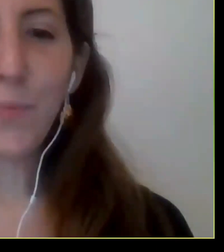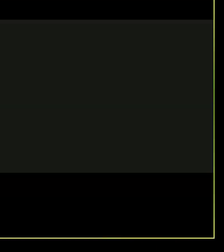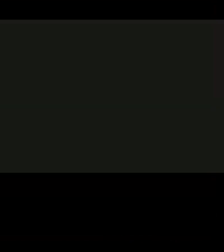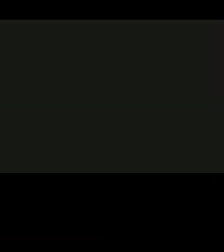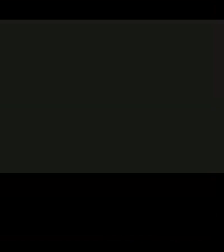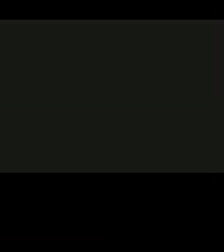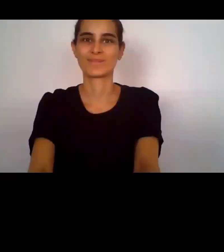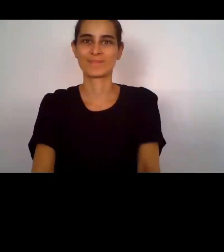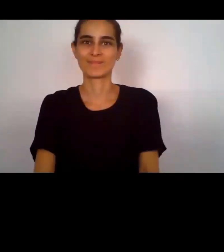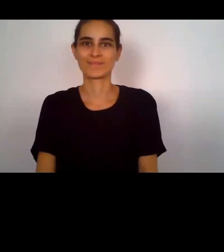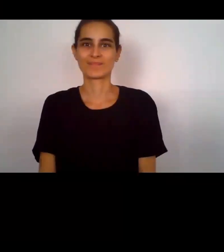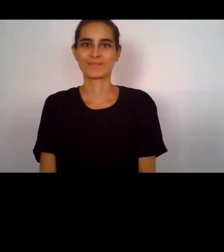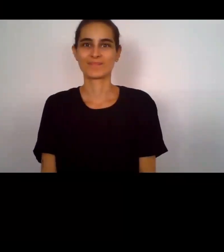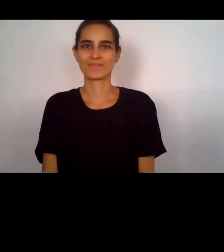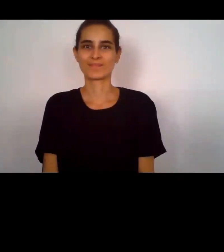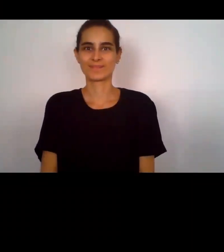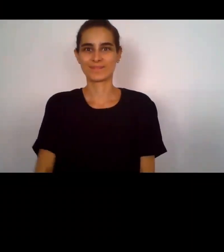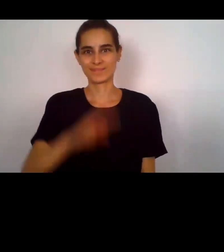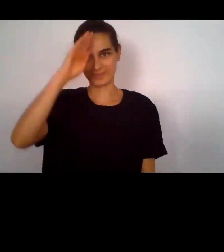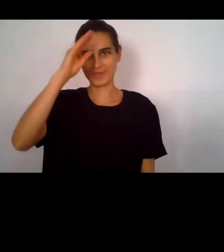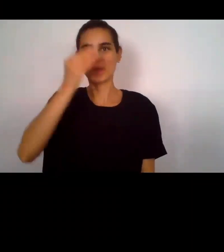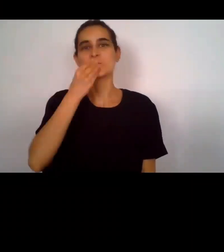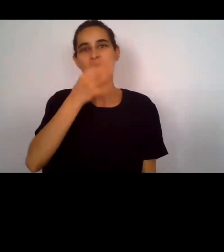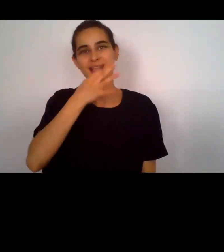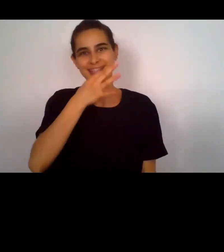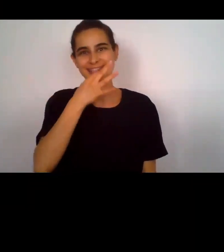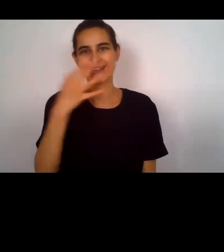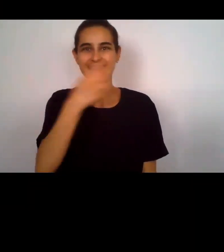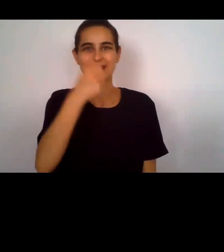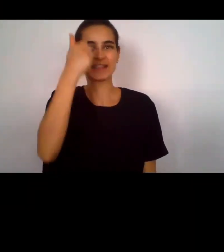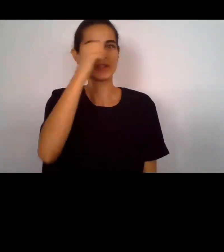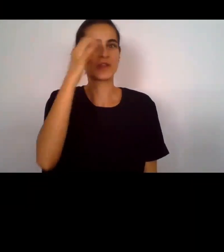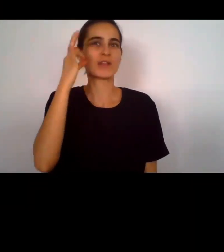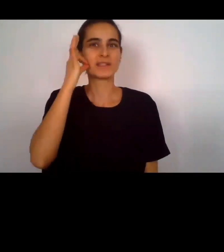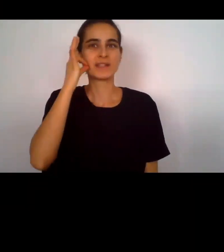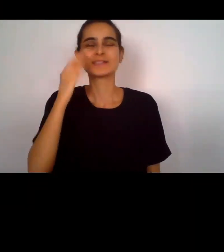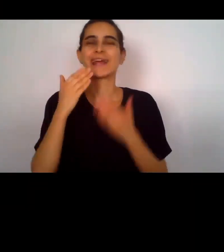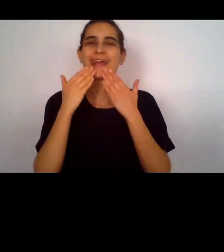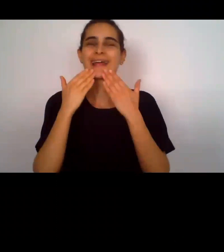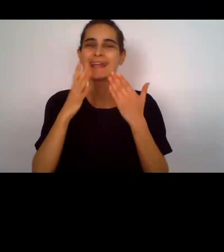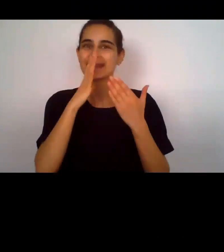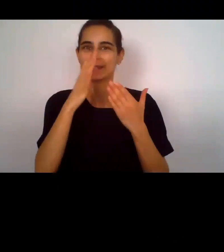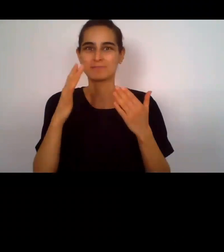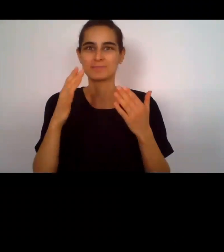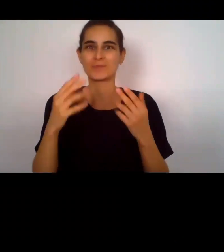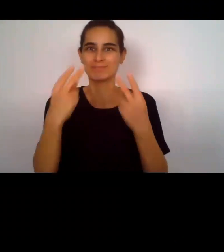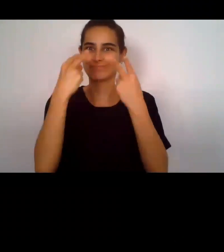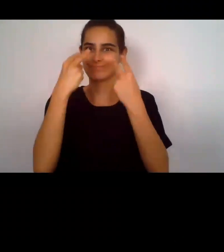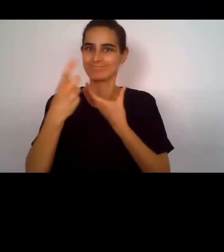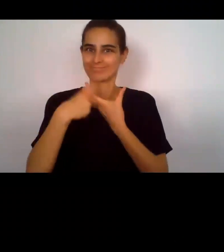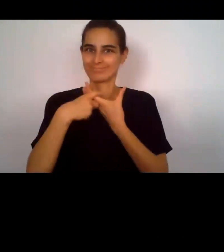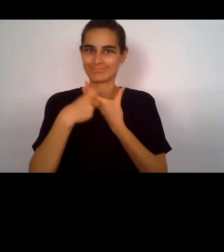Hola, buenas tardes a todos y a todas. Muchas gracias por estar aquí con nosotros. Y bueno,